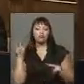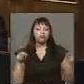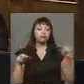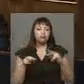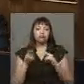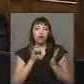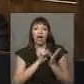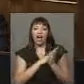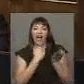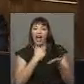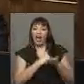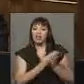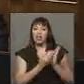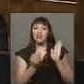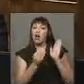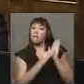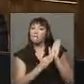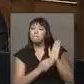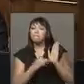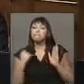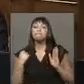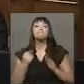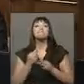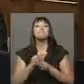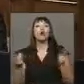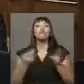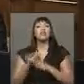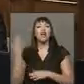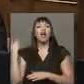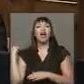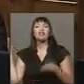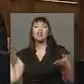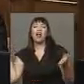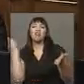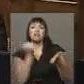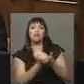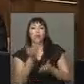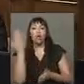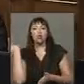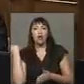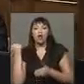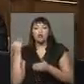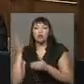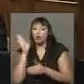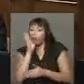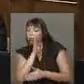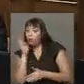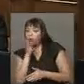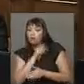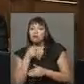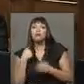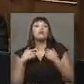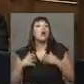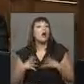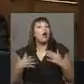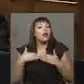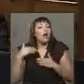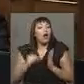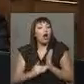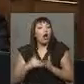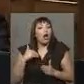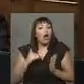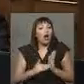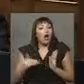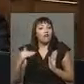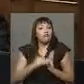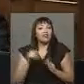agenda pública el rol de la mujer ocultado en los años grises de la dictadura. No obstante los avances de estos años, la